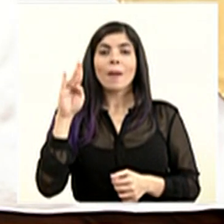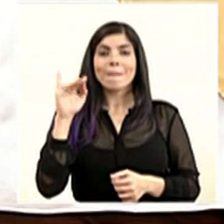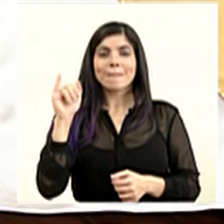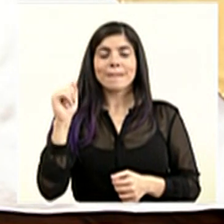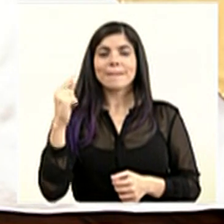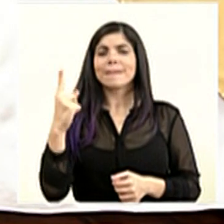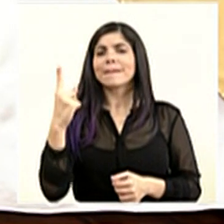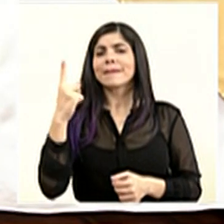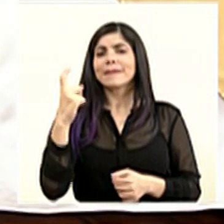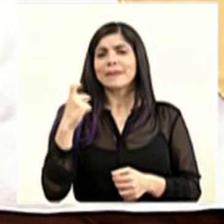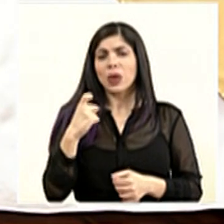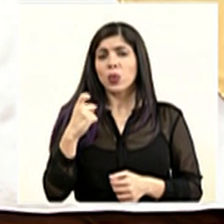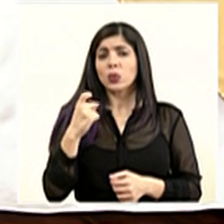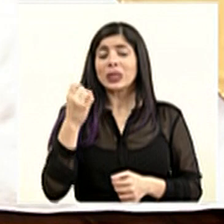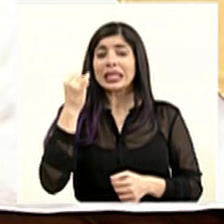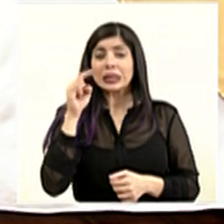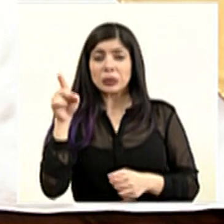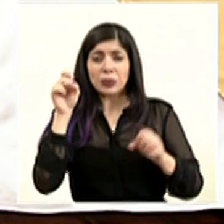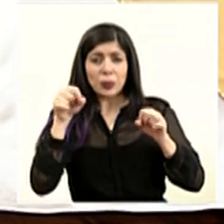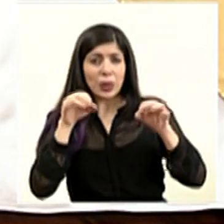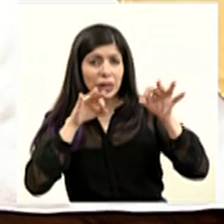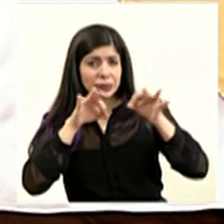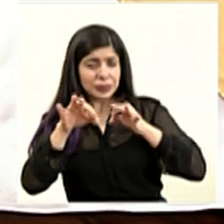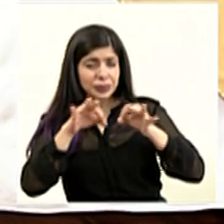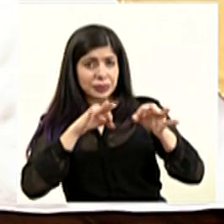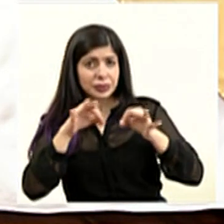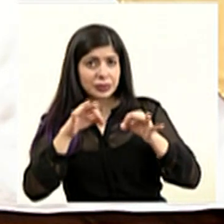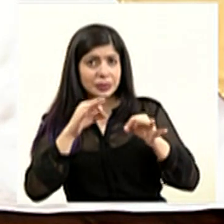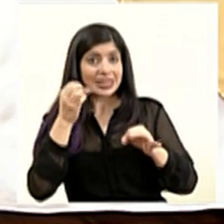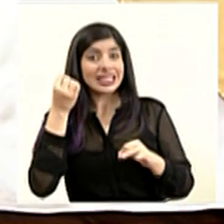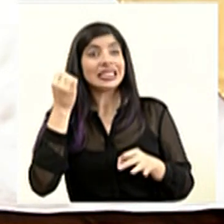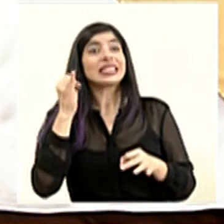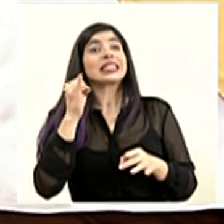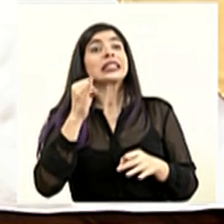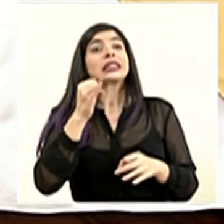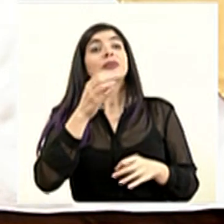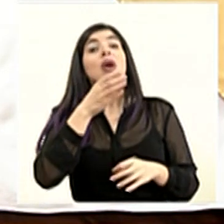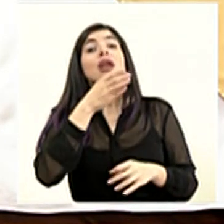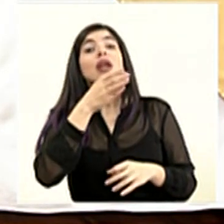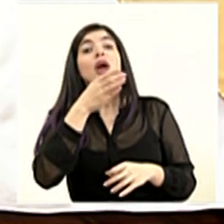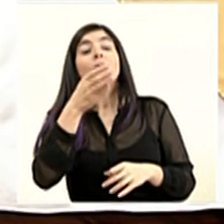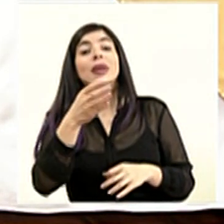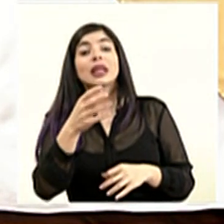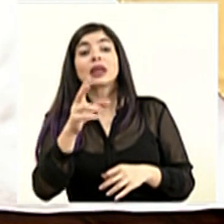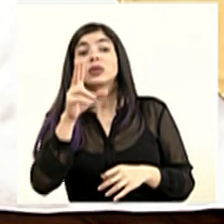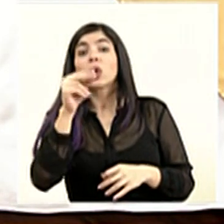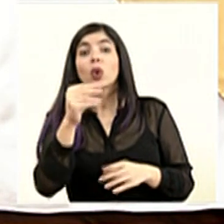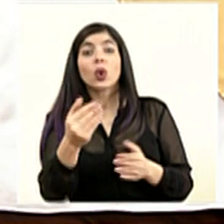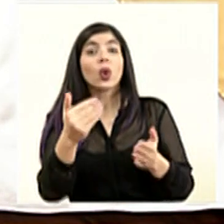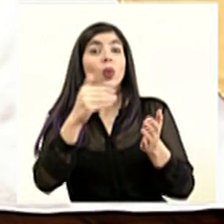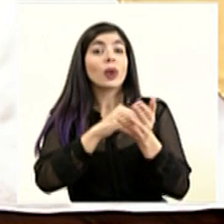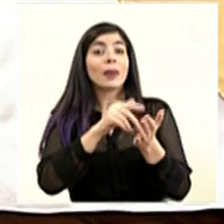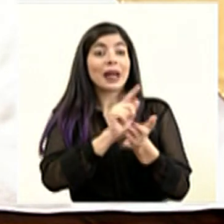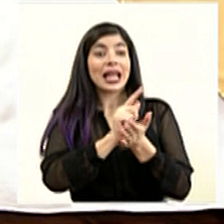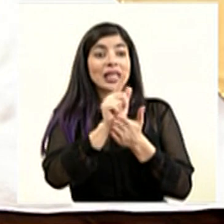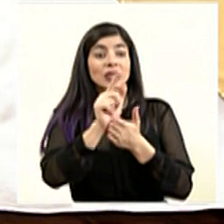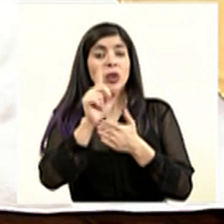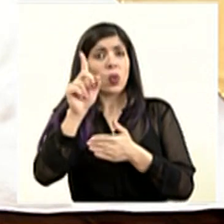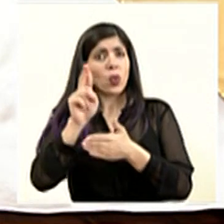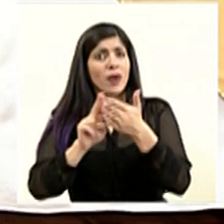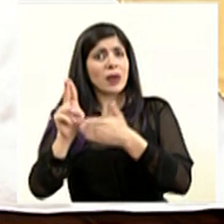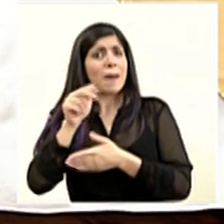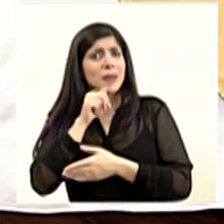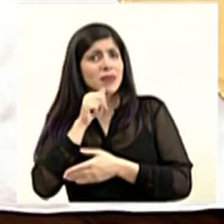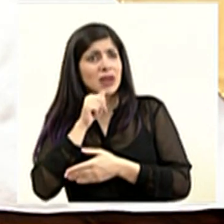nos solicita que si puede precisar si ante la recomendación del no regreso a lecciones presenciales, una universidad